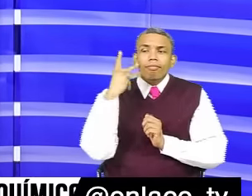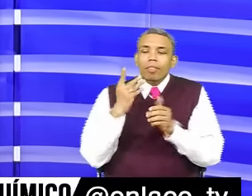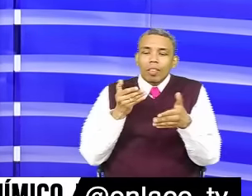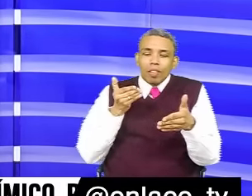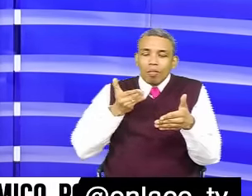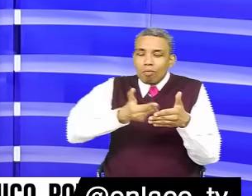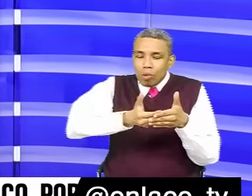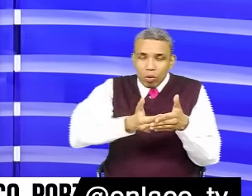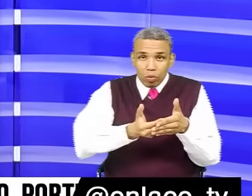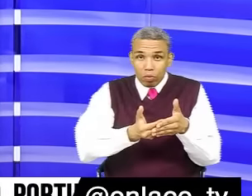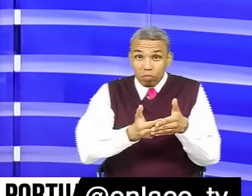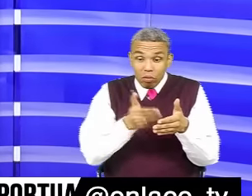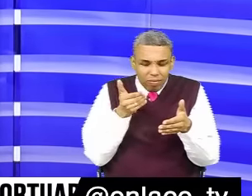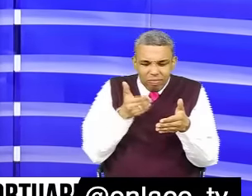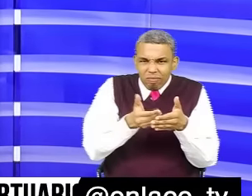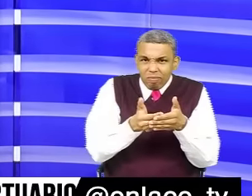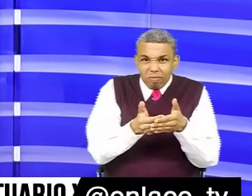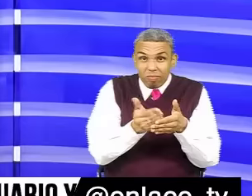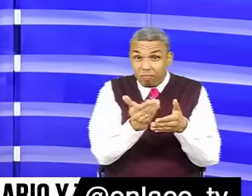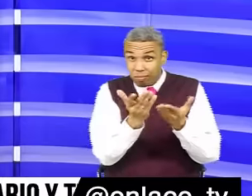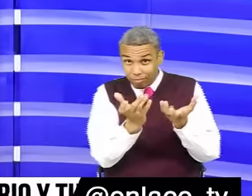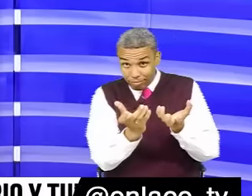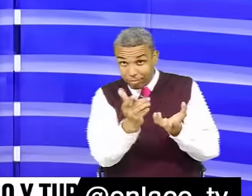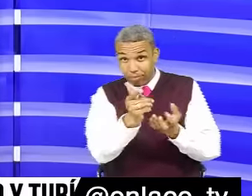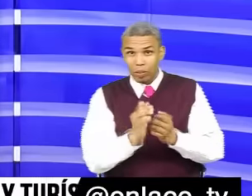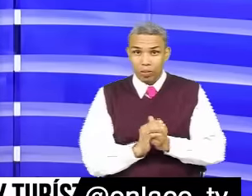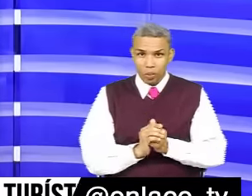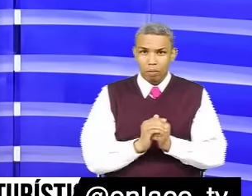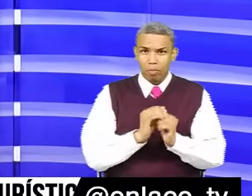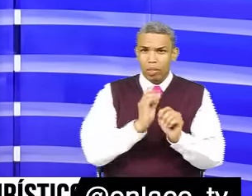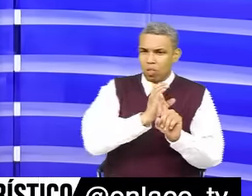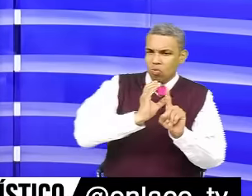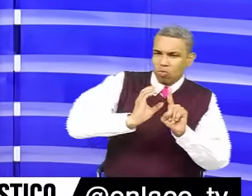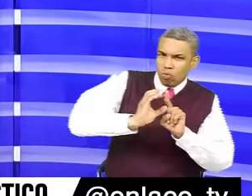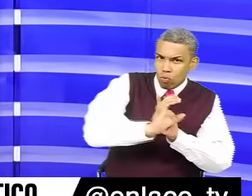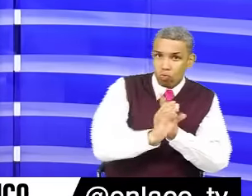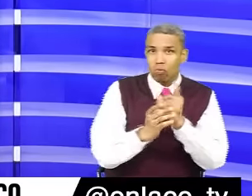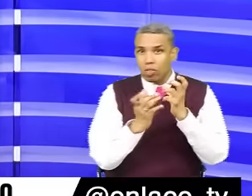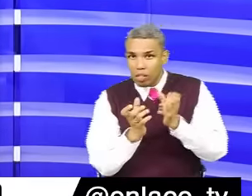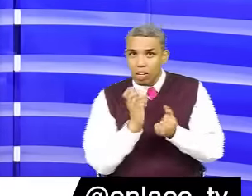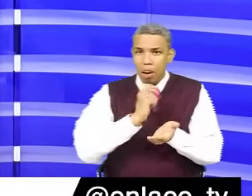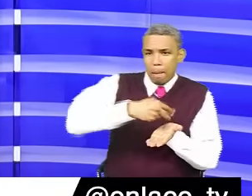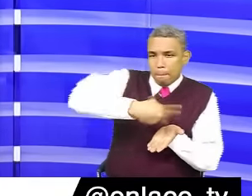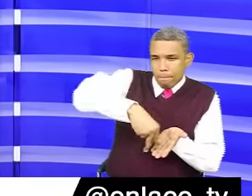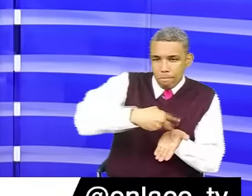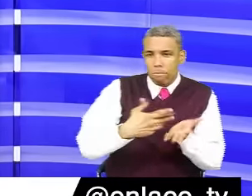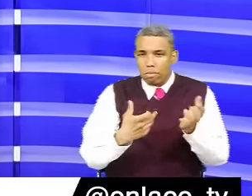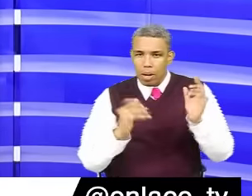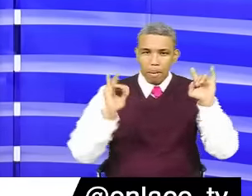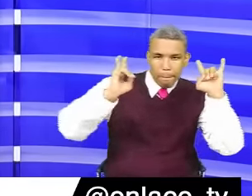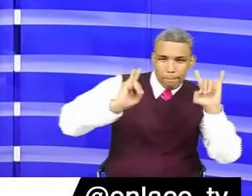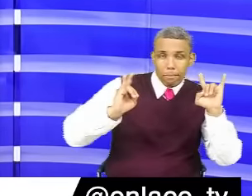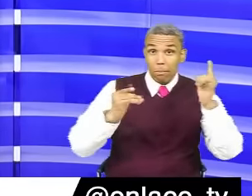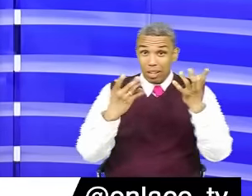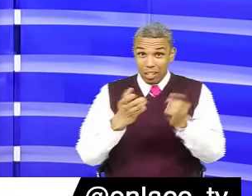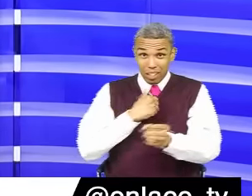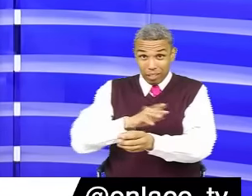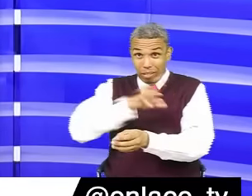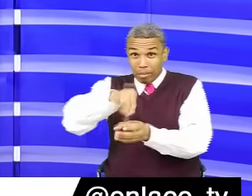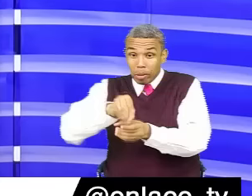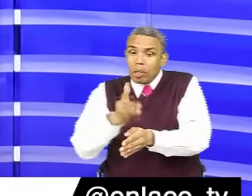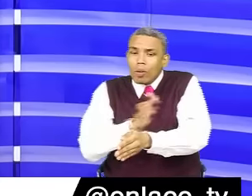personas que quieran participar del cuarto Festival Nacional de Cultura Urbana lo hagan. Los organizadores de este evento nos contaron que esto se